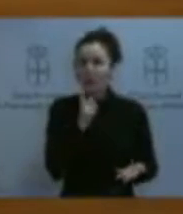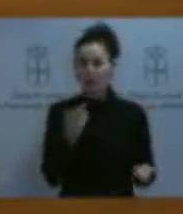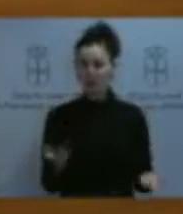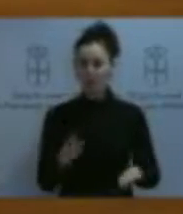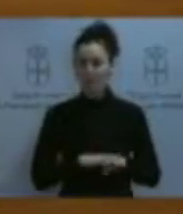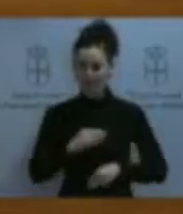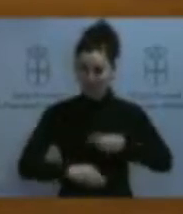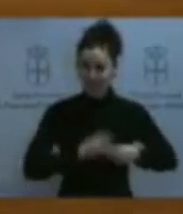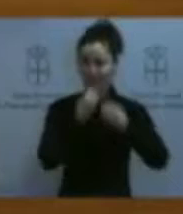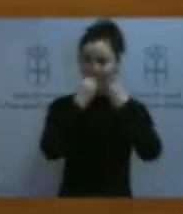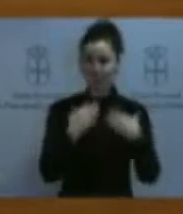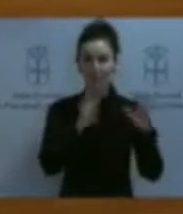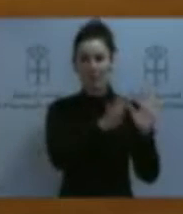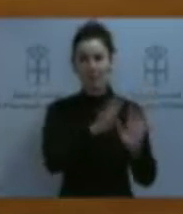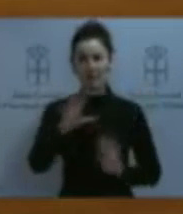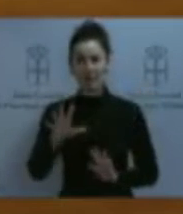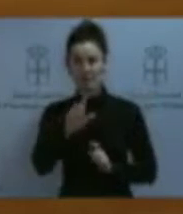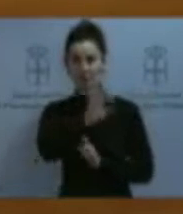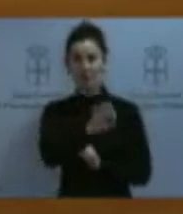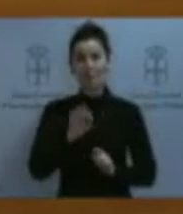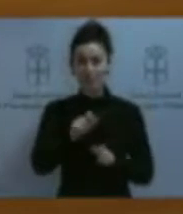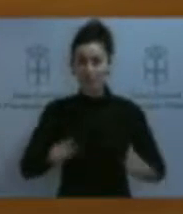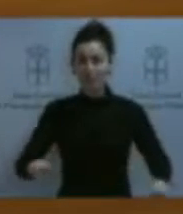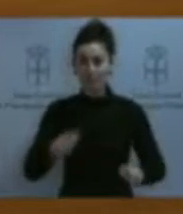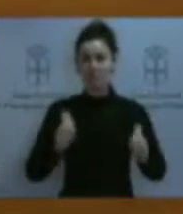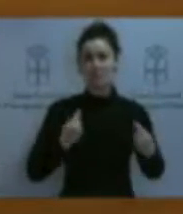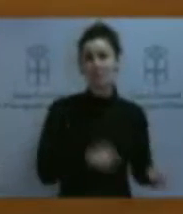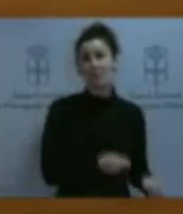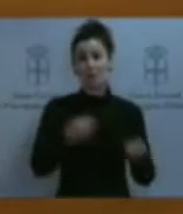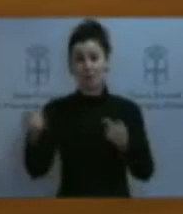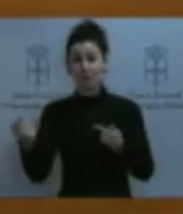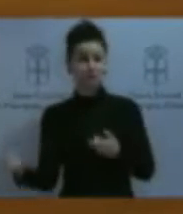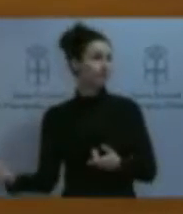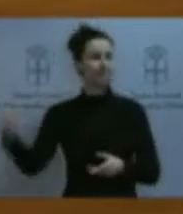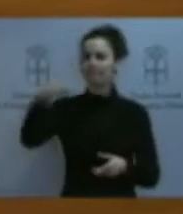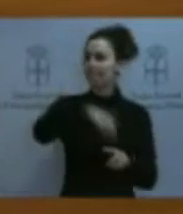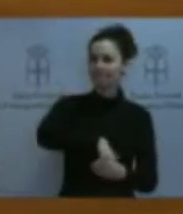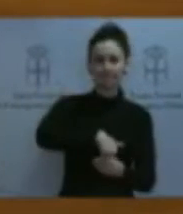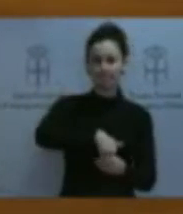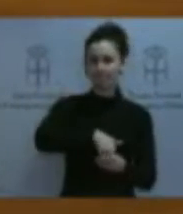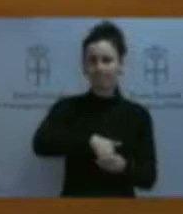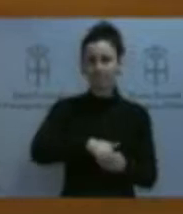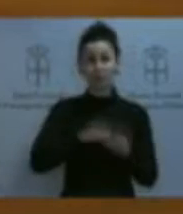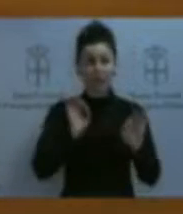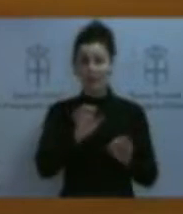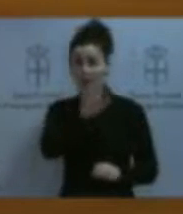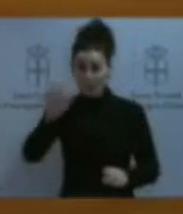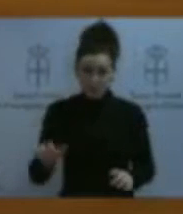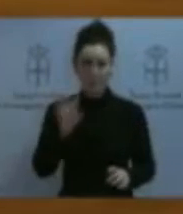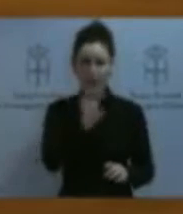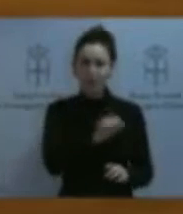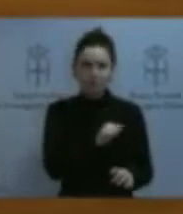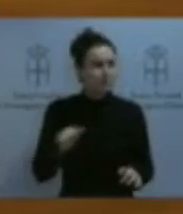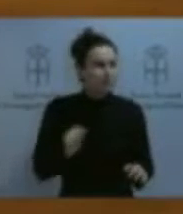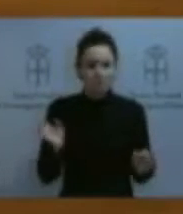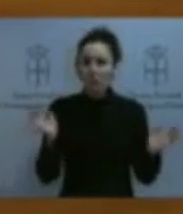ya no participaran ni siquiera en las elecciones estatales, autonómicas o europeas, ¿no? Sobre esta ley, la pregunta que nos hacíamos es: ¿se han